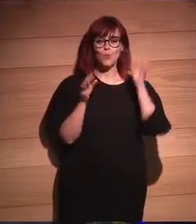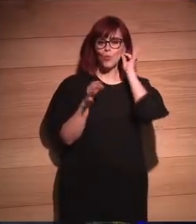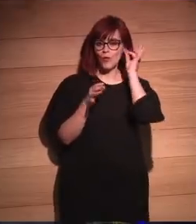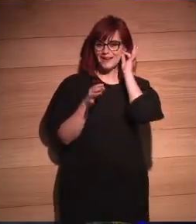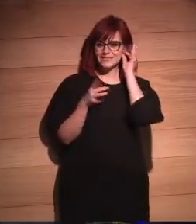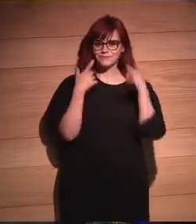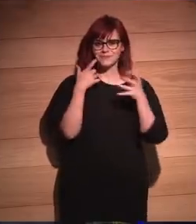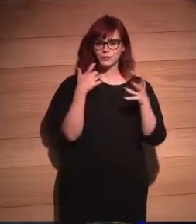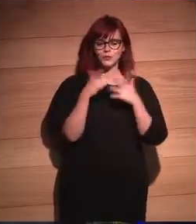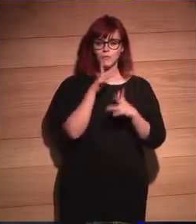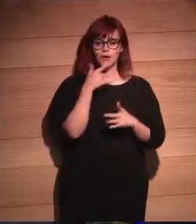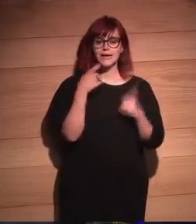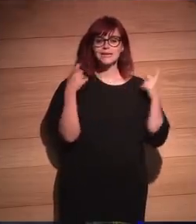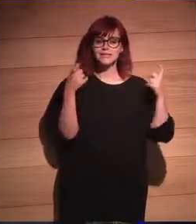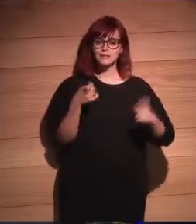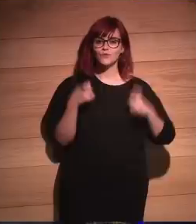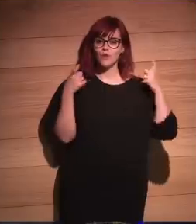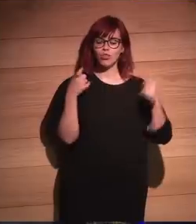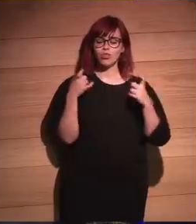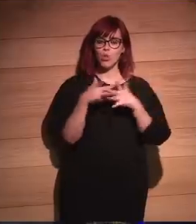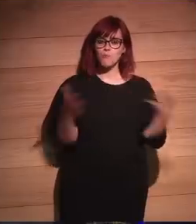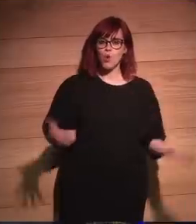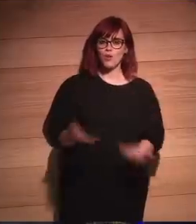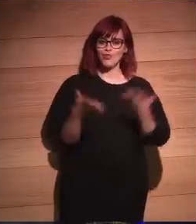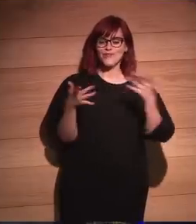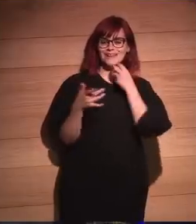mujeres, ¿no? Estamos poniendo mucho esfuerzo en fomentar las